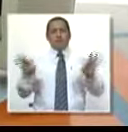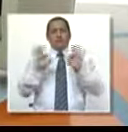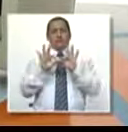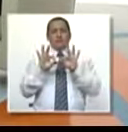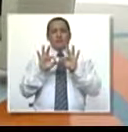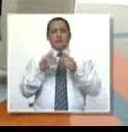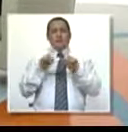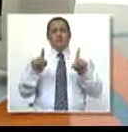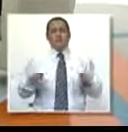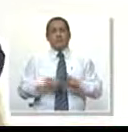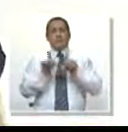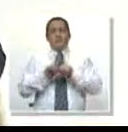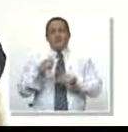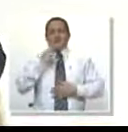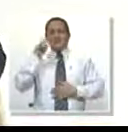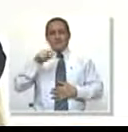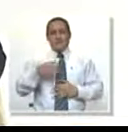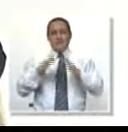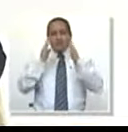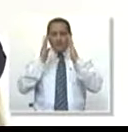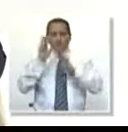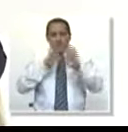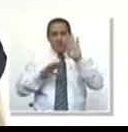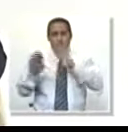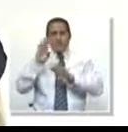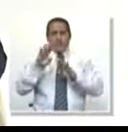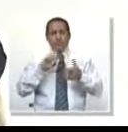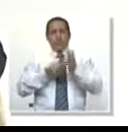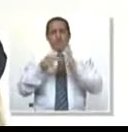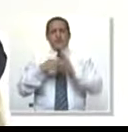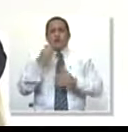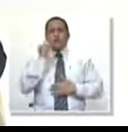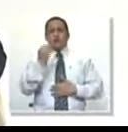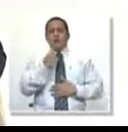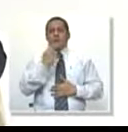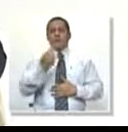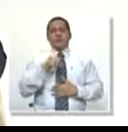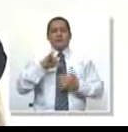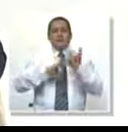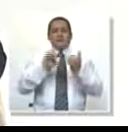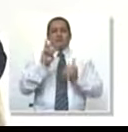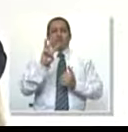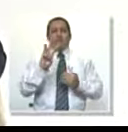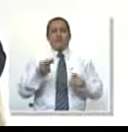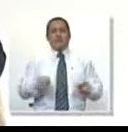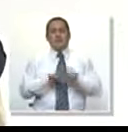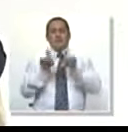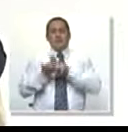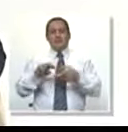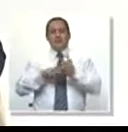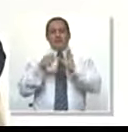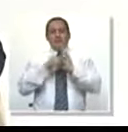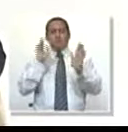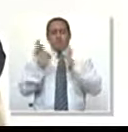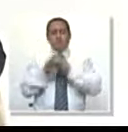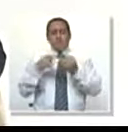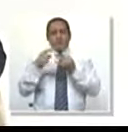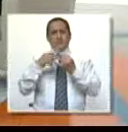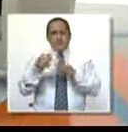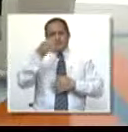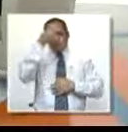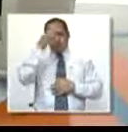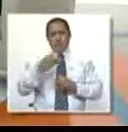importante pero también tenemos que preocuparnos lo que los la gente joven diría del Software no O sea de de de esas